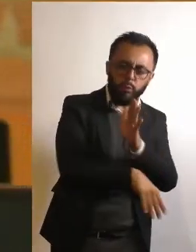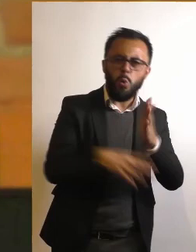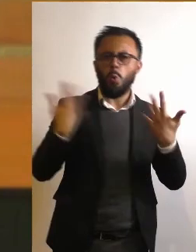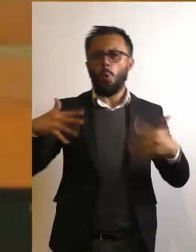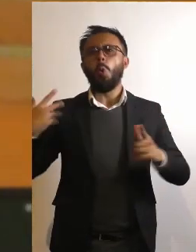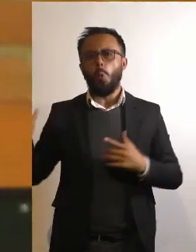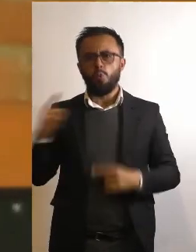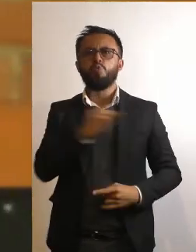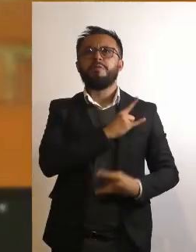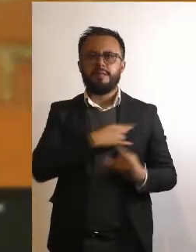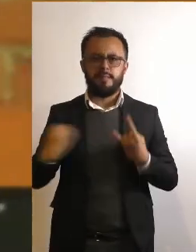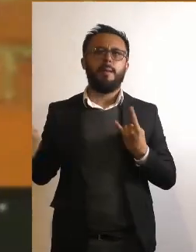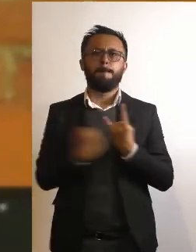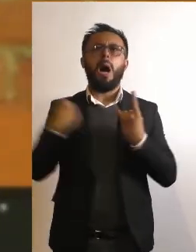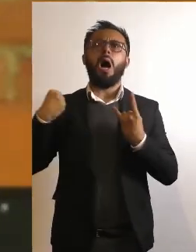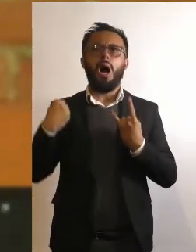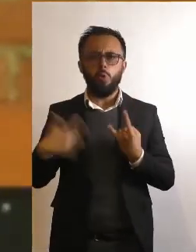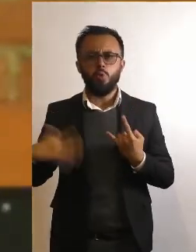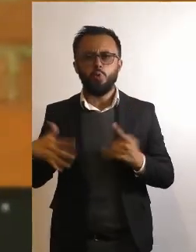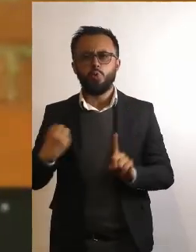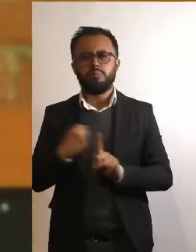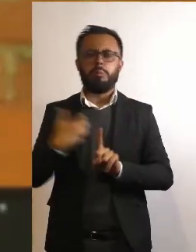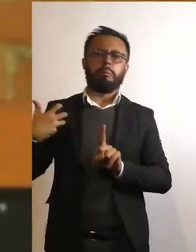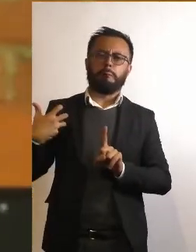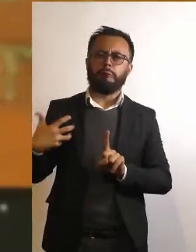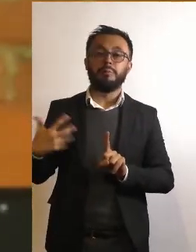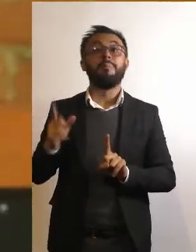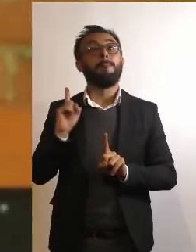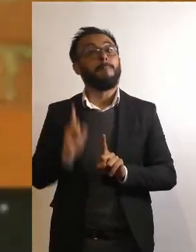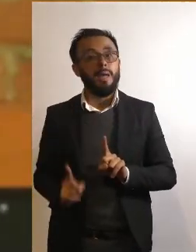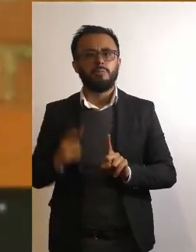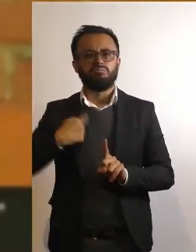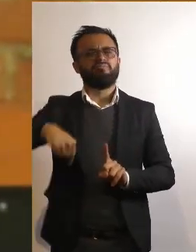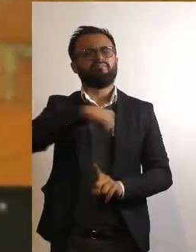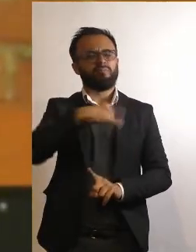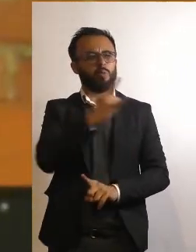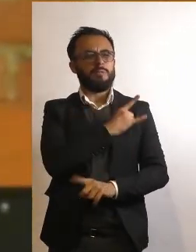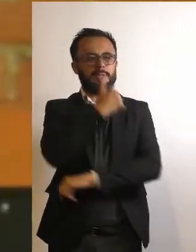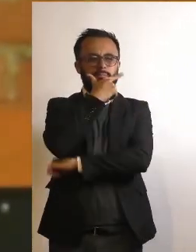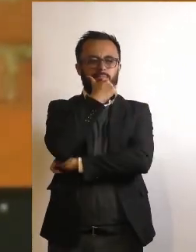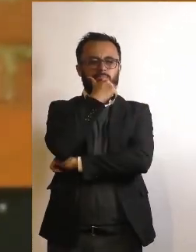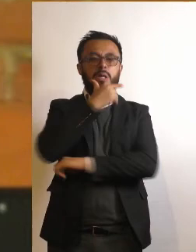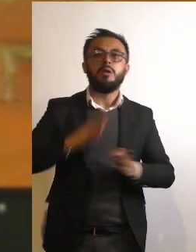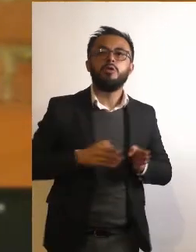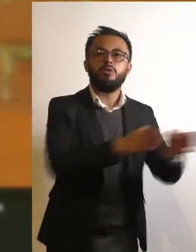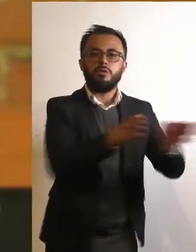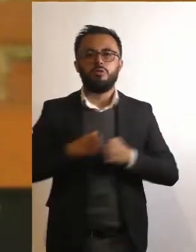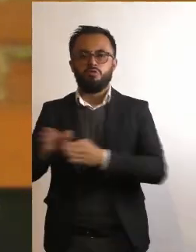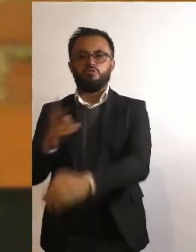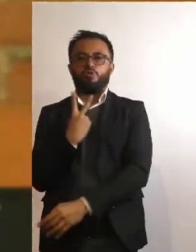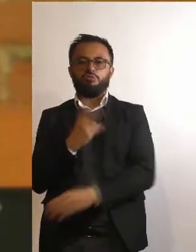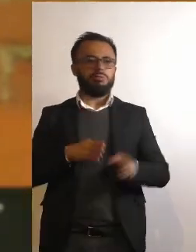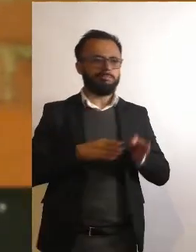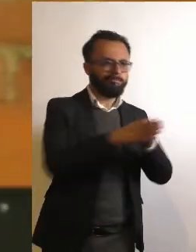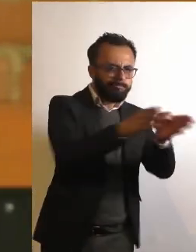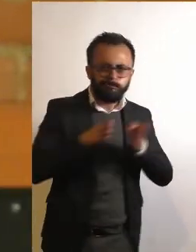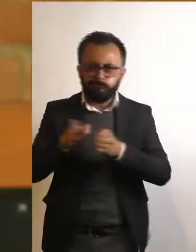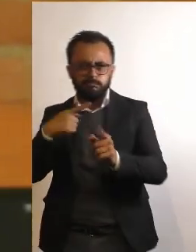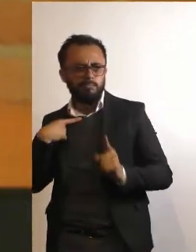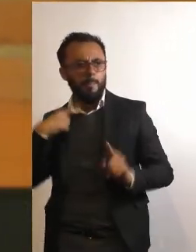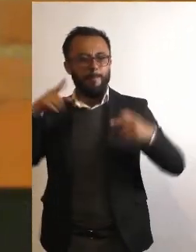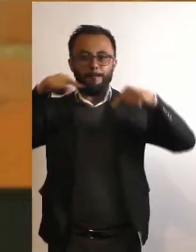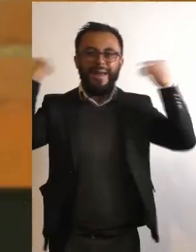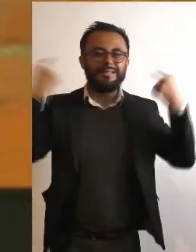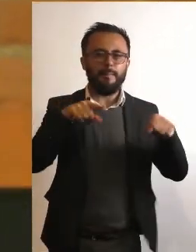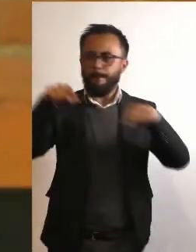lineamientos o dos metas que se propuso la universidad haciendo un nuevo cálculo